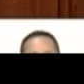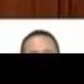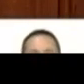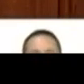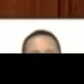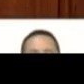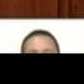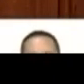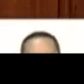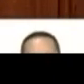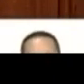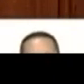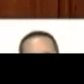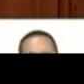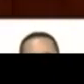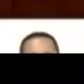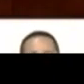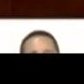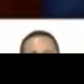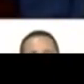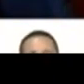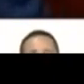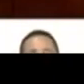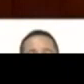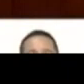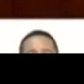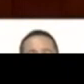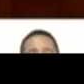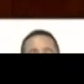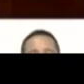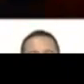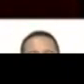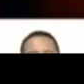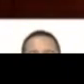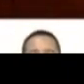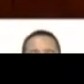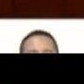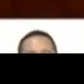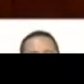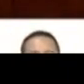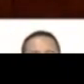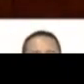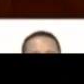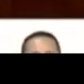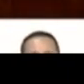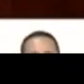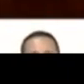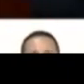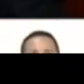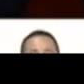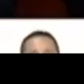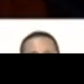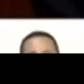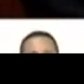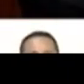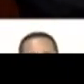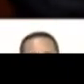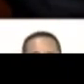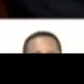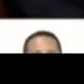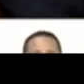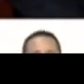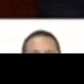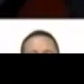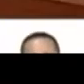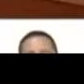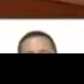fondos. Y, bueno, la idea sería que ya dentro de 15 días tengamos un poco claro cómo va a ser este